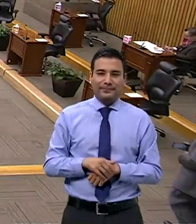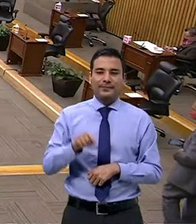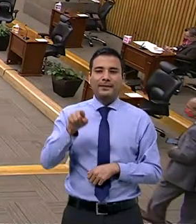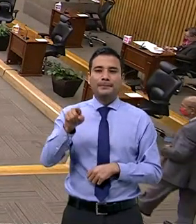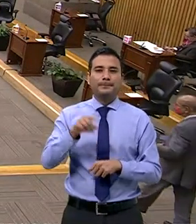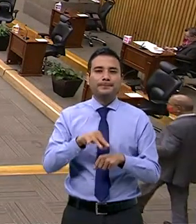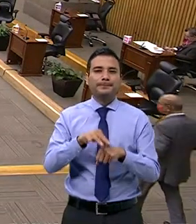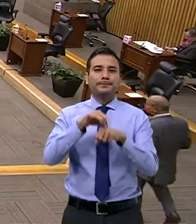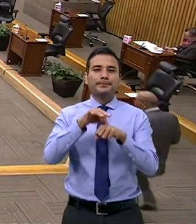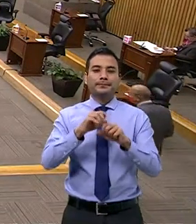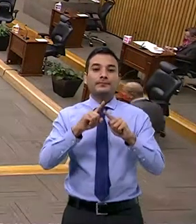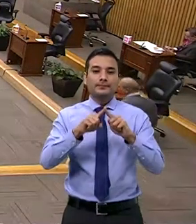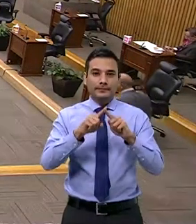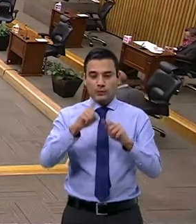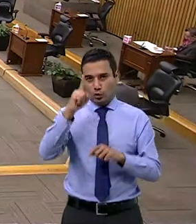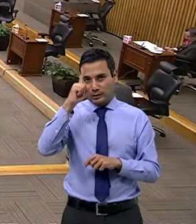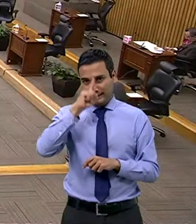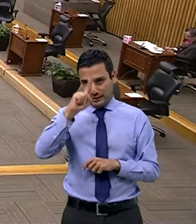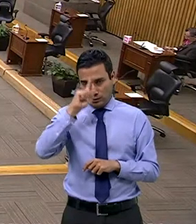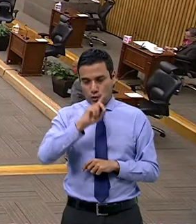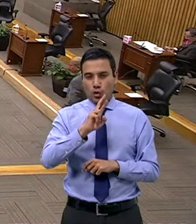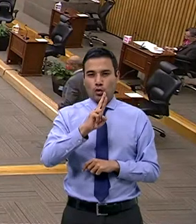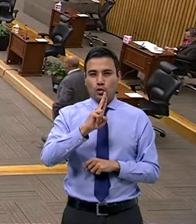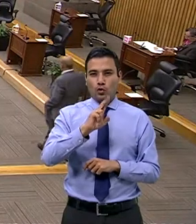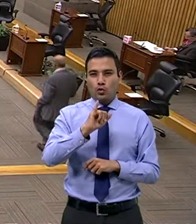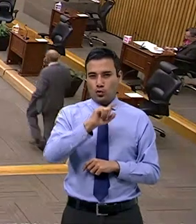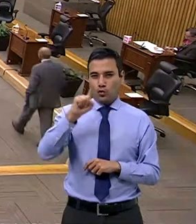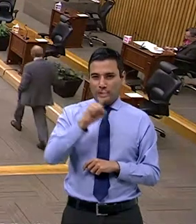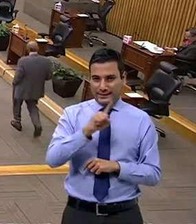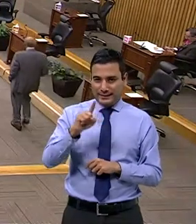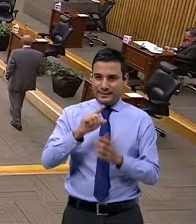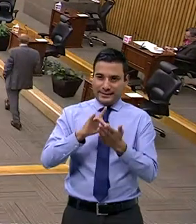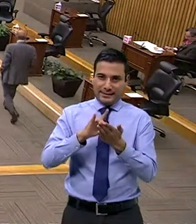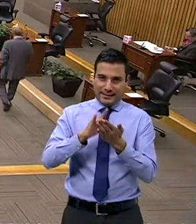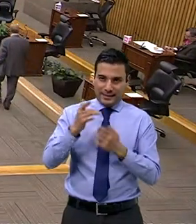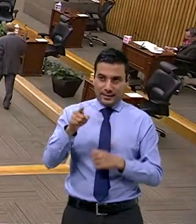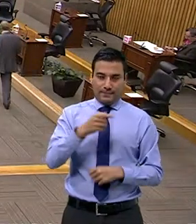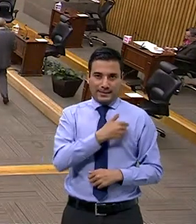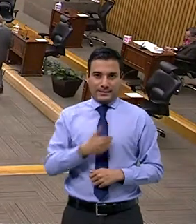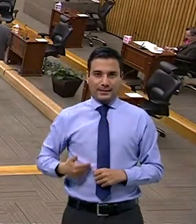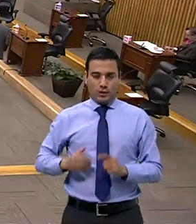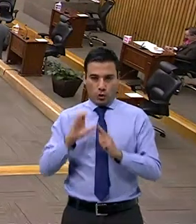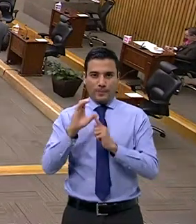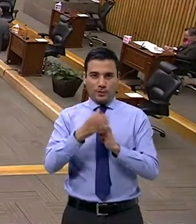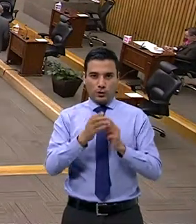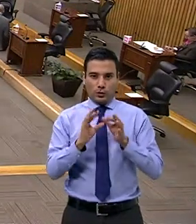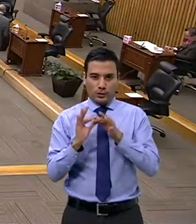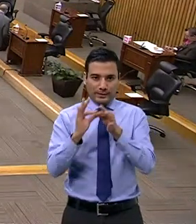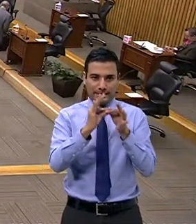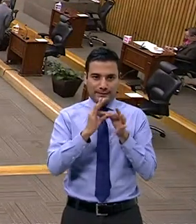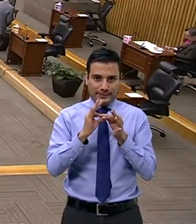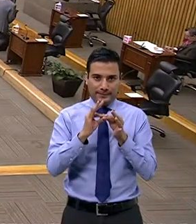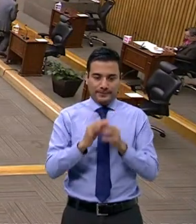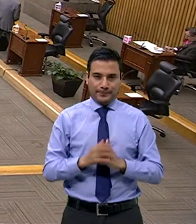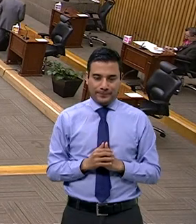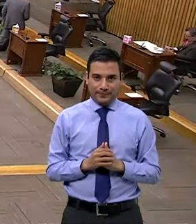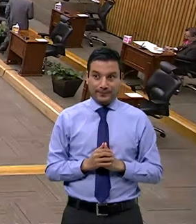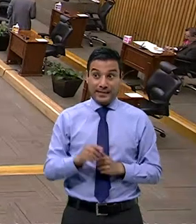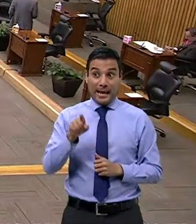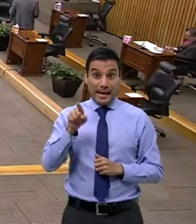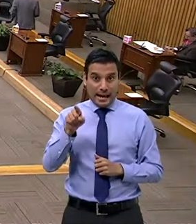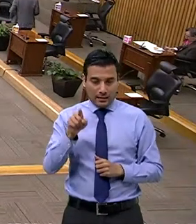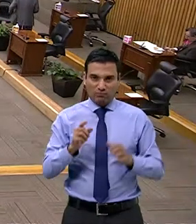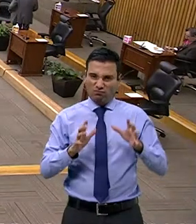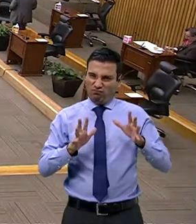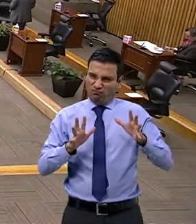el trabajo dedicado del consejero josé roberto a la presidencia de las comisiones unidas impulso y